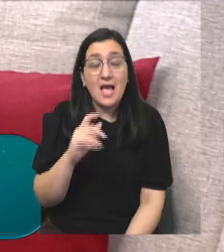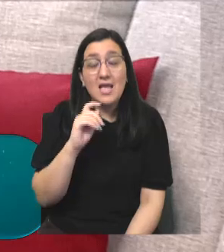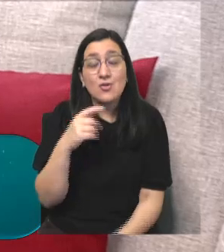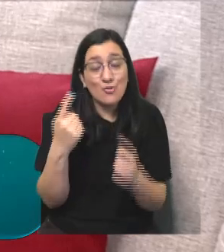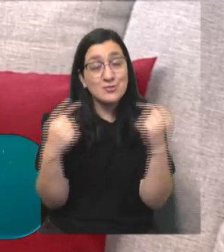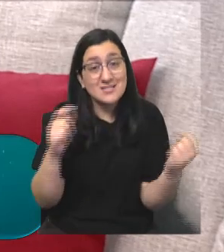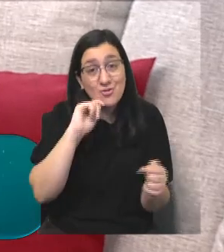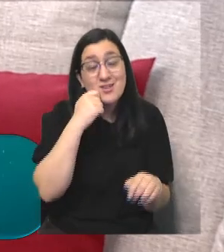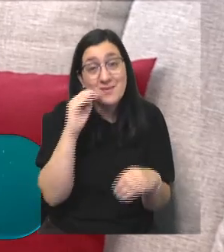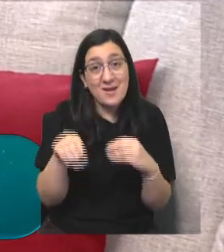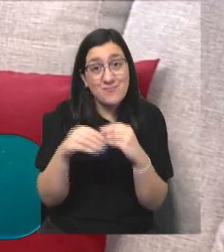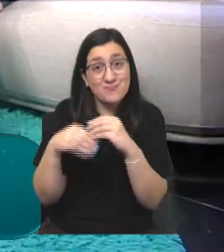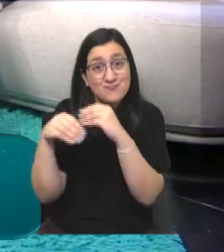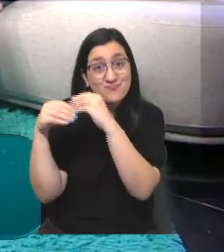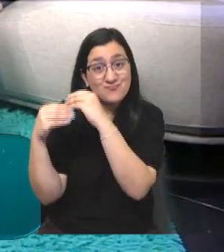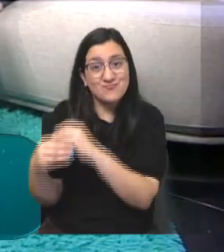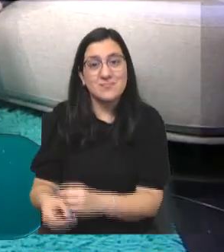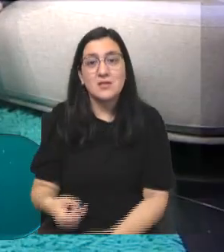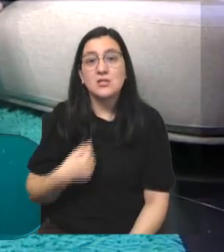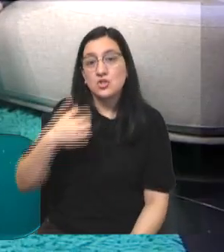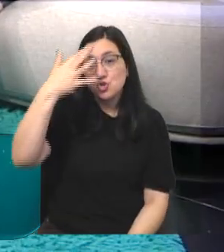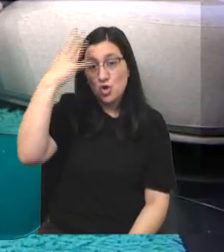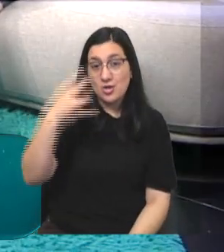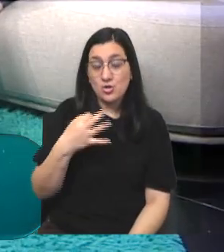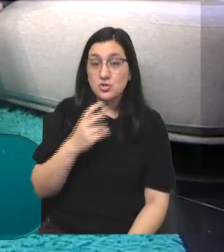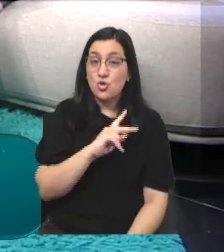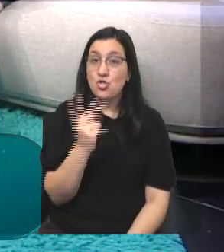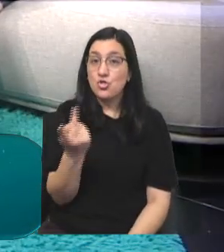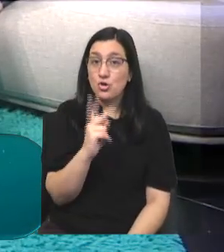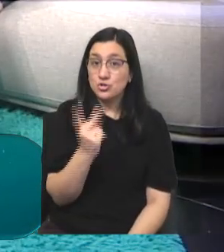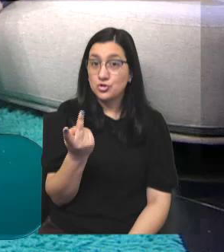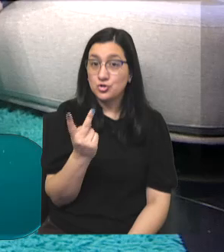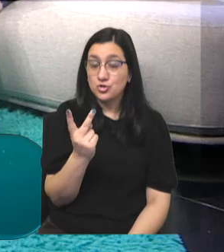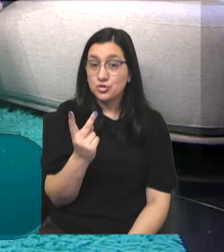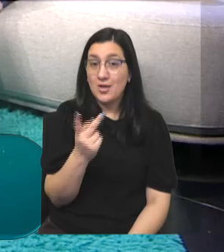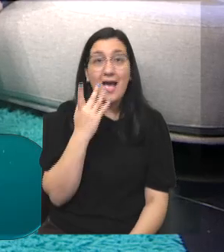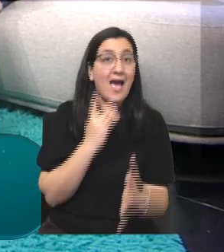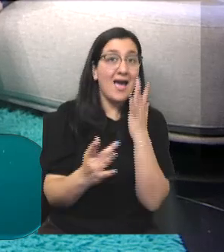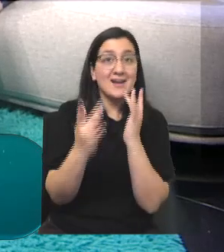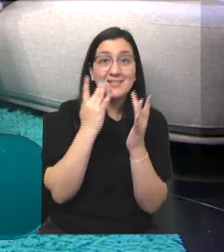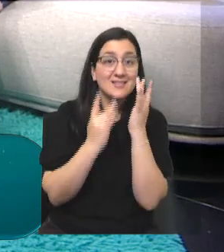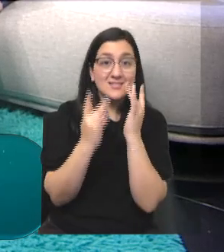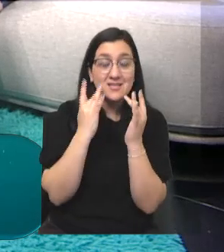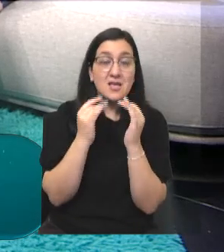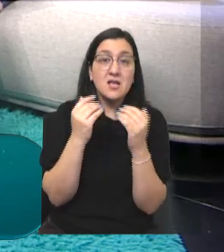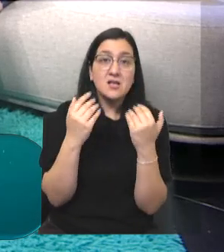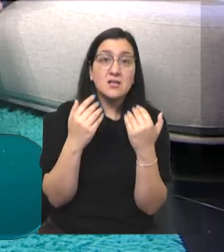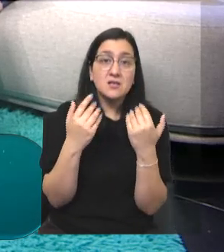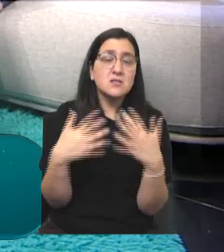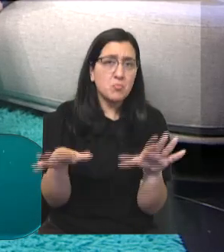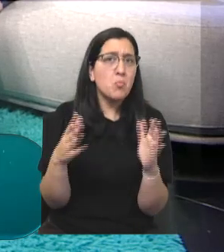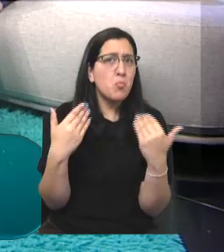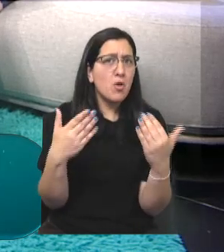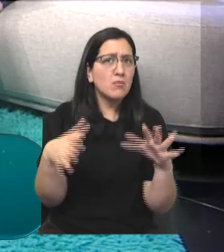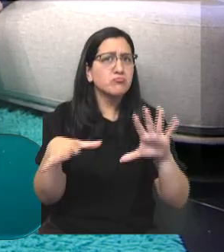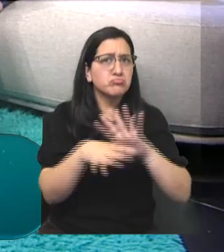concepto teatro, ¿no? Sí, yo creo que son dos... artes, dos lugares que dialogan muy bien, claro, ¿no? La